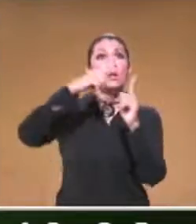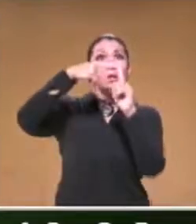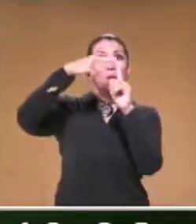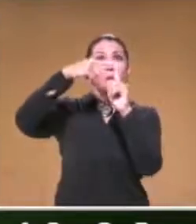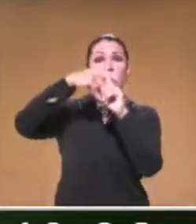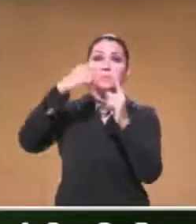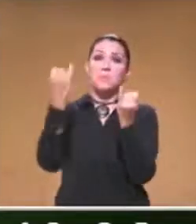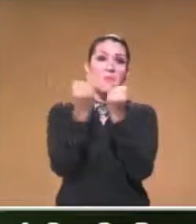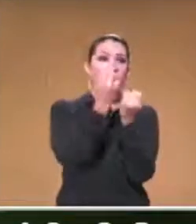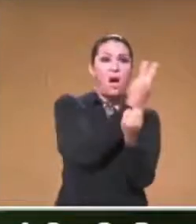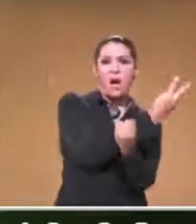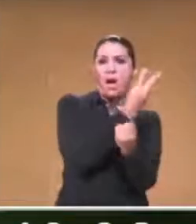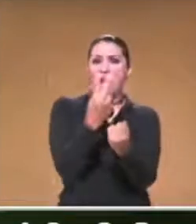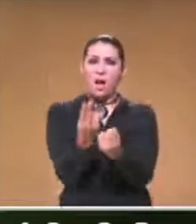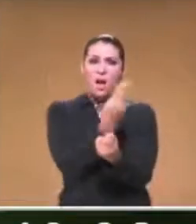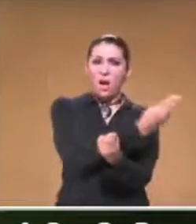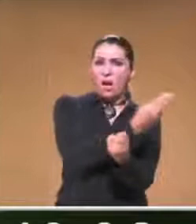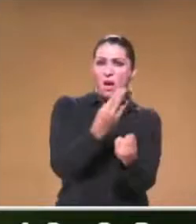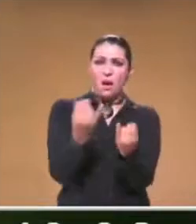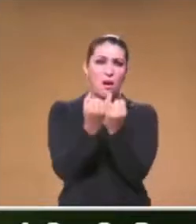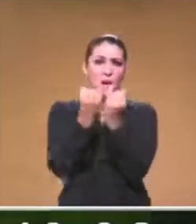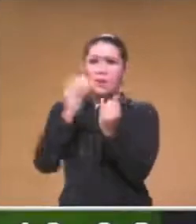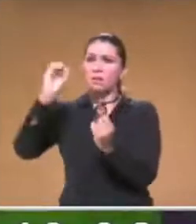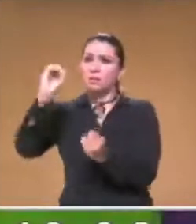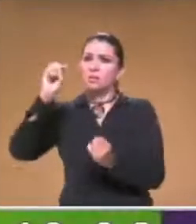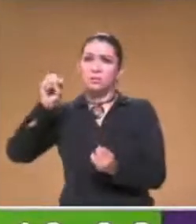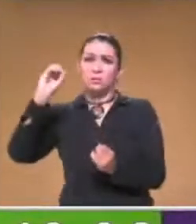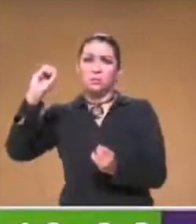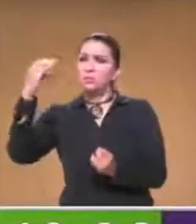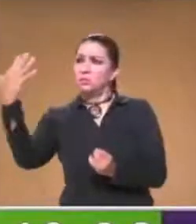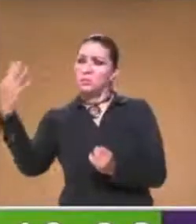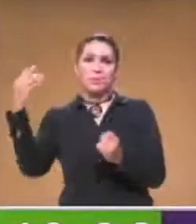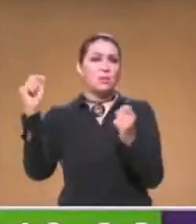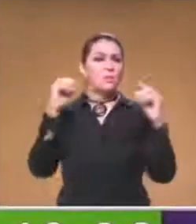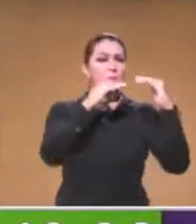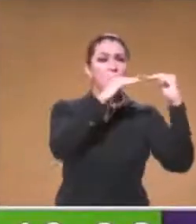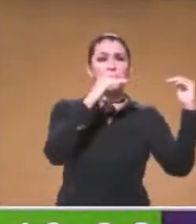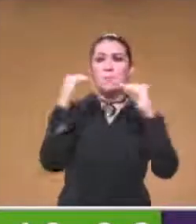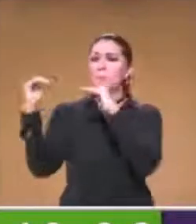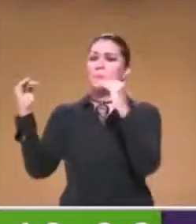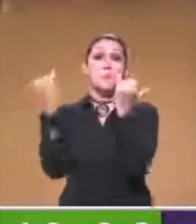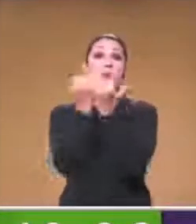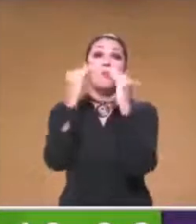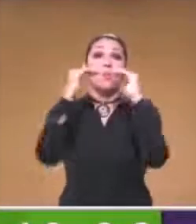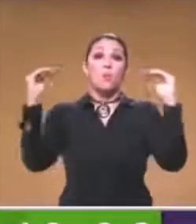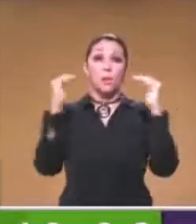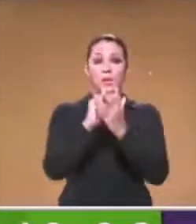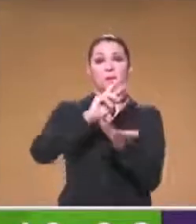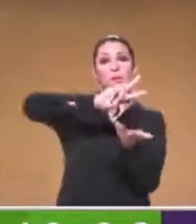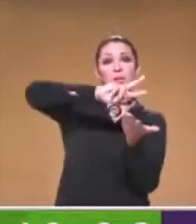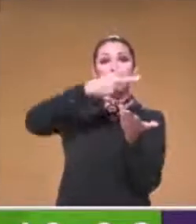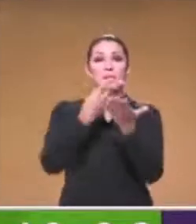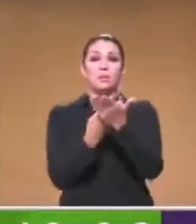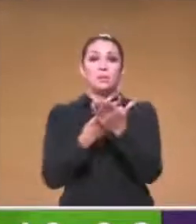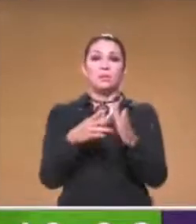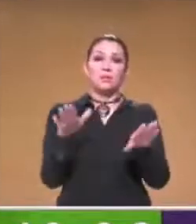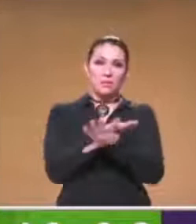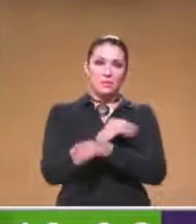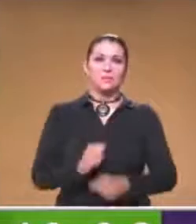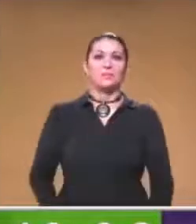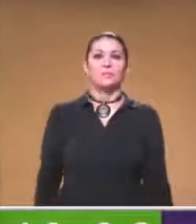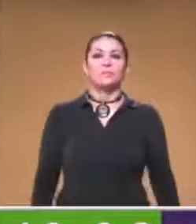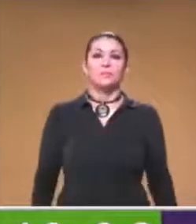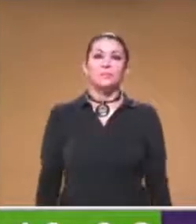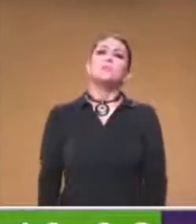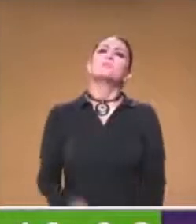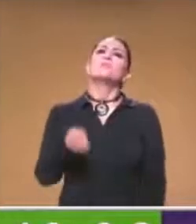quedaría 0.05. Esa sería la conversión de una fracción a un número decimal. Bueno, maestra,